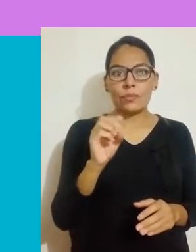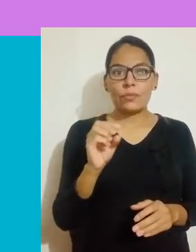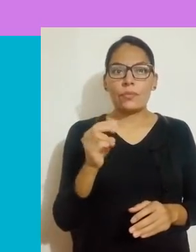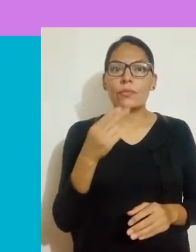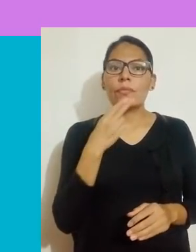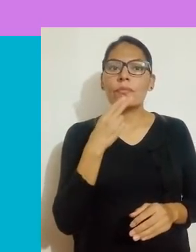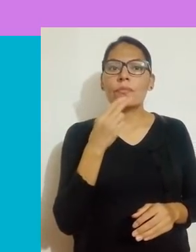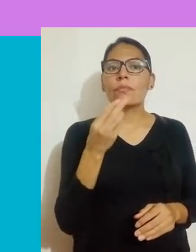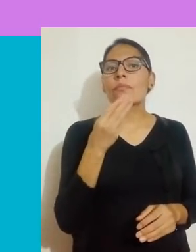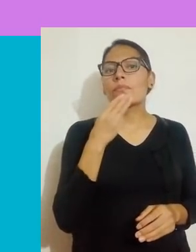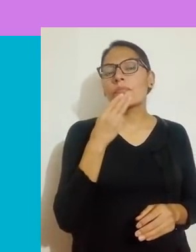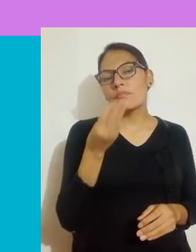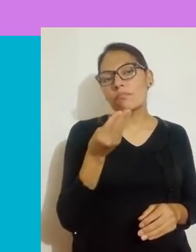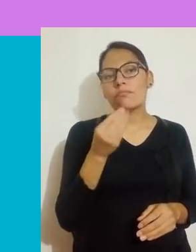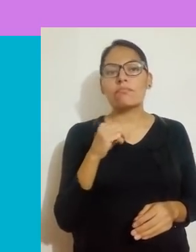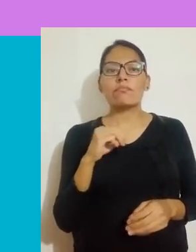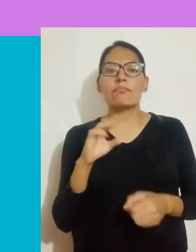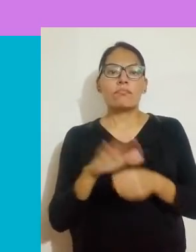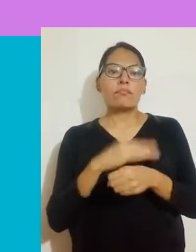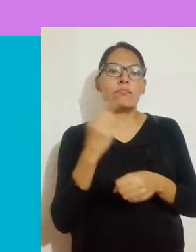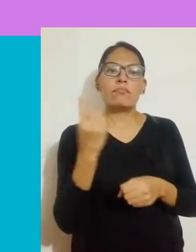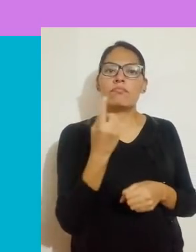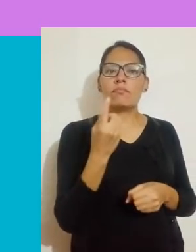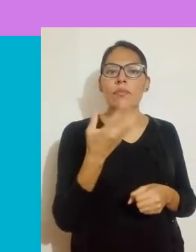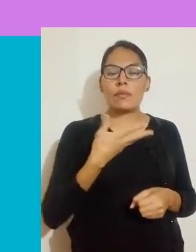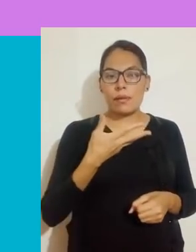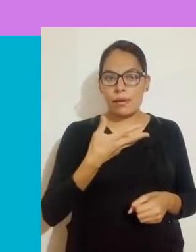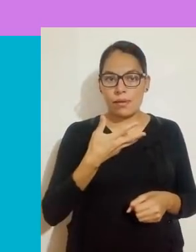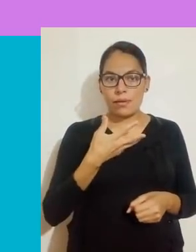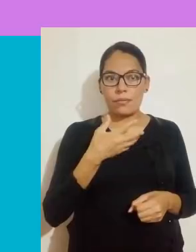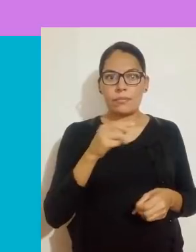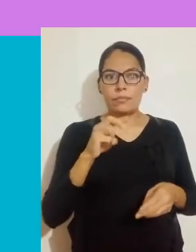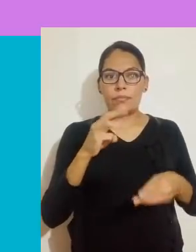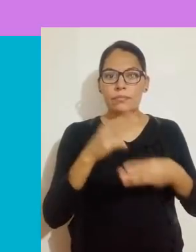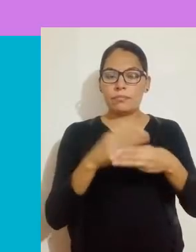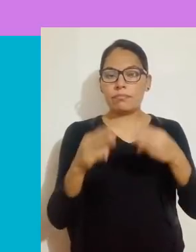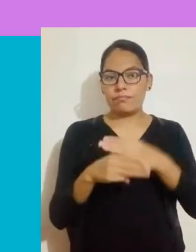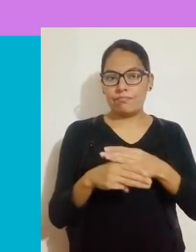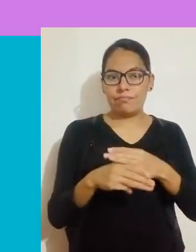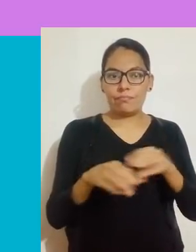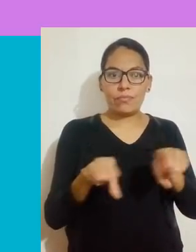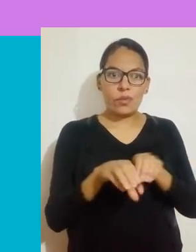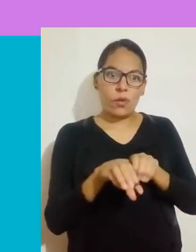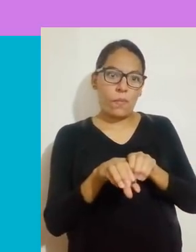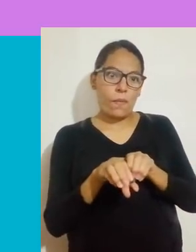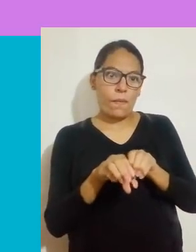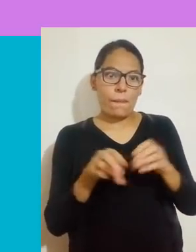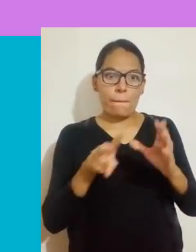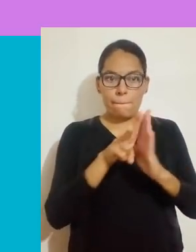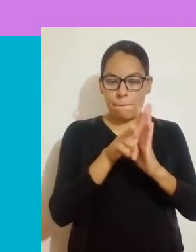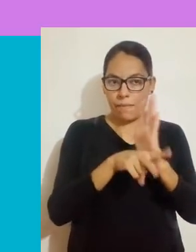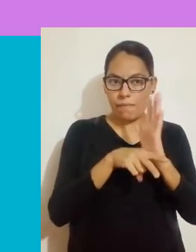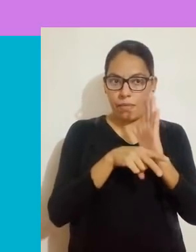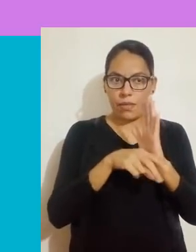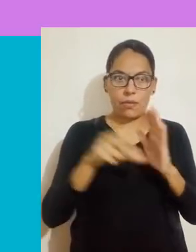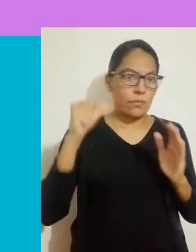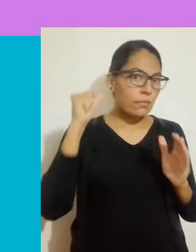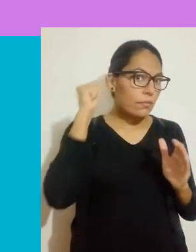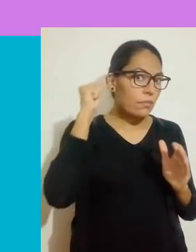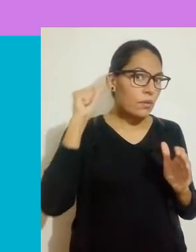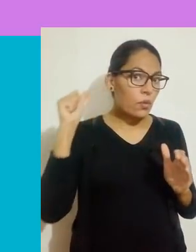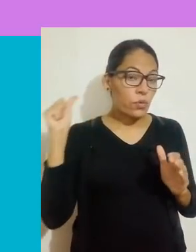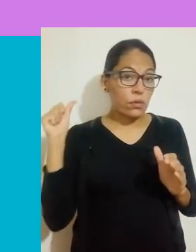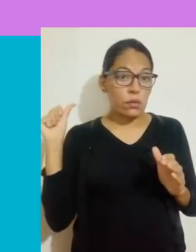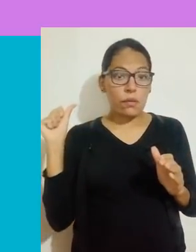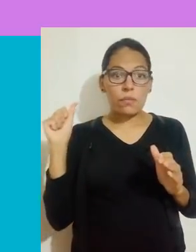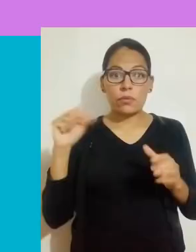desees. Seguro la conoces y la has utilizado alguna vez. Es súper útil porque aquí encuentras muchos recursos